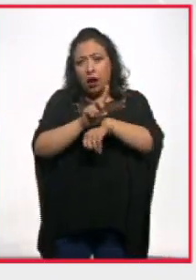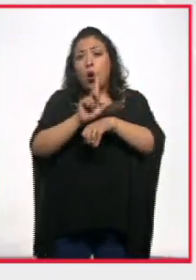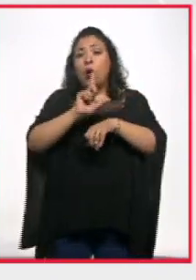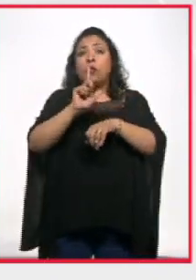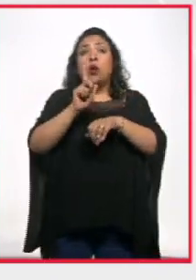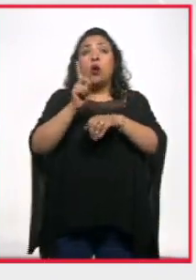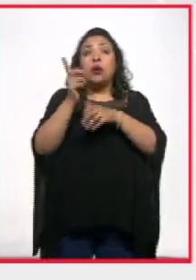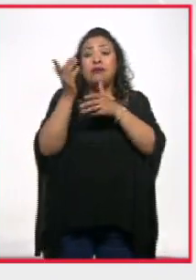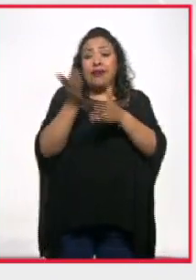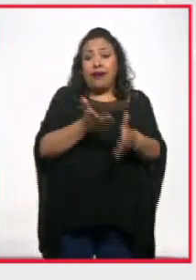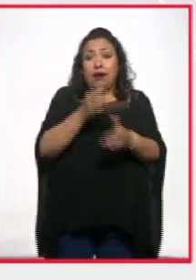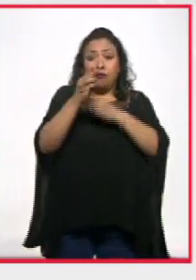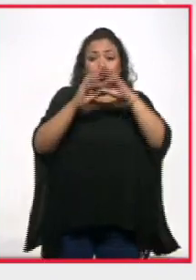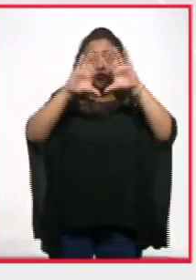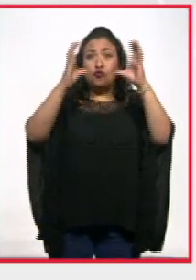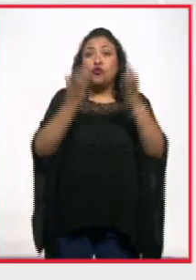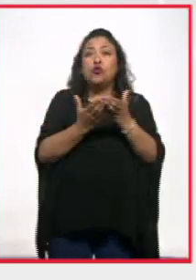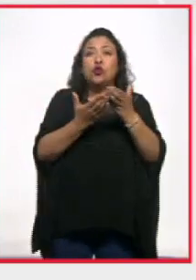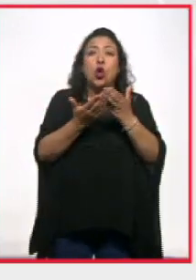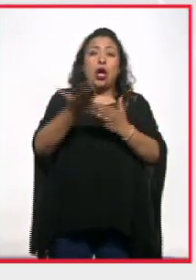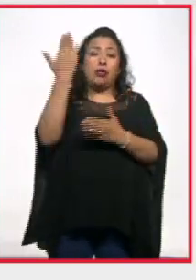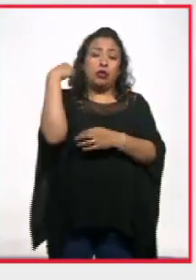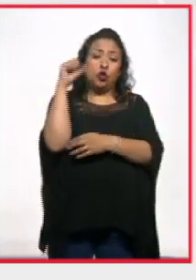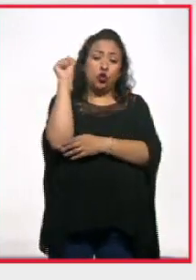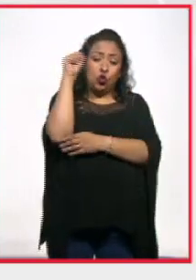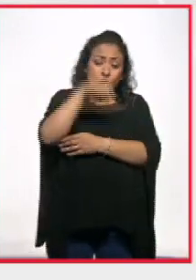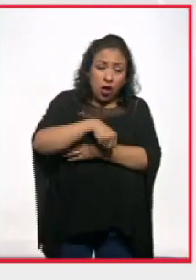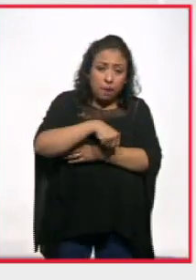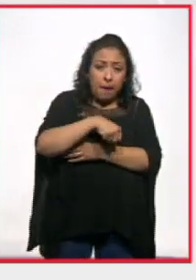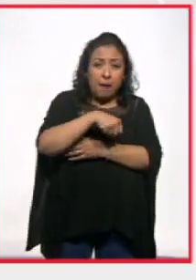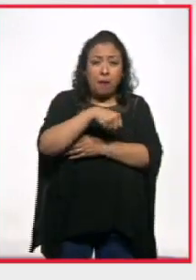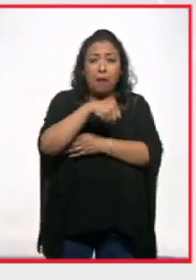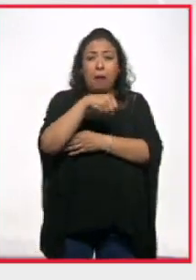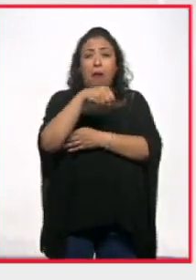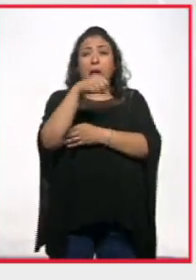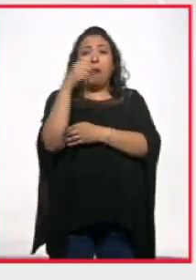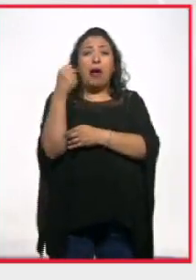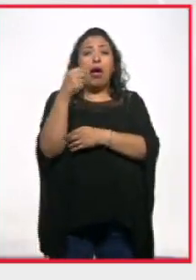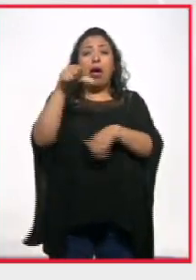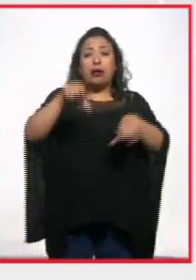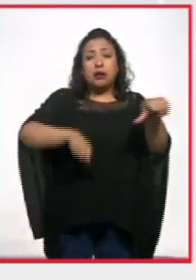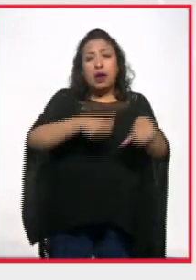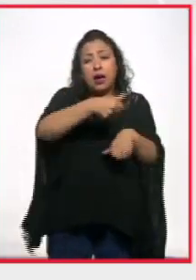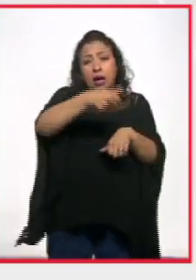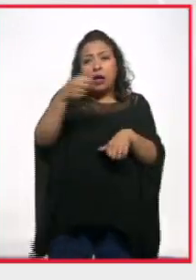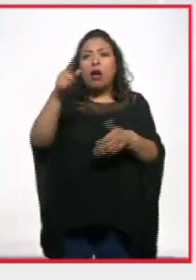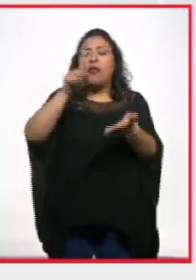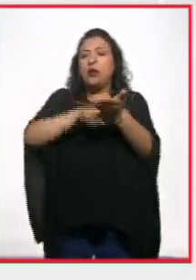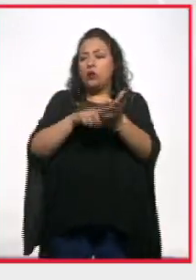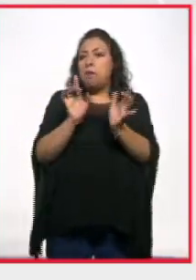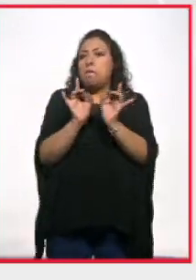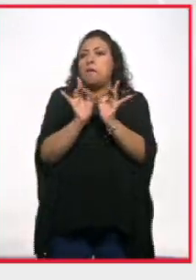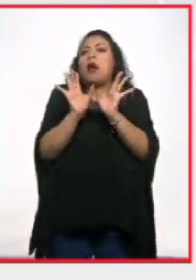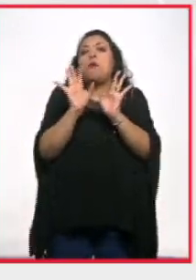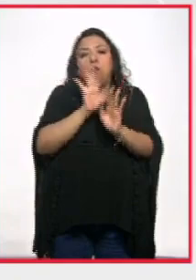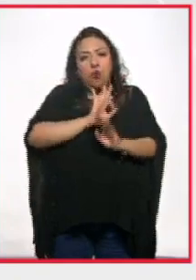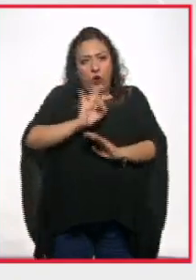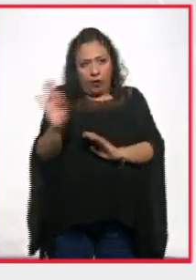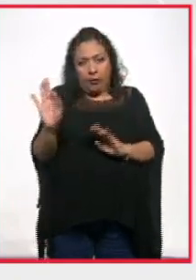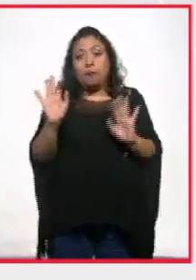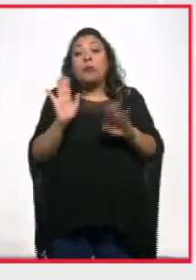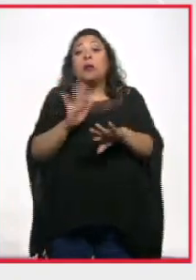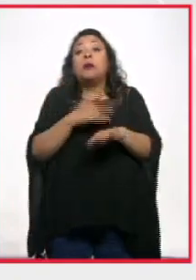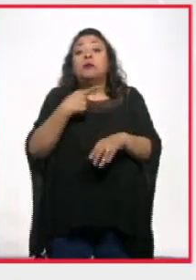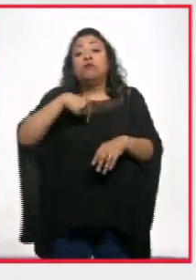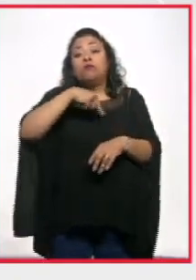que aparecimos en este planeta los Homo sapiens hasta el día de hoy, cada actividad que llevamos a cabo tiene una consecuencia en nuestro entorno. Entonces,